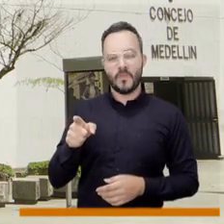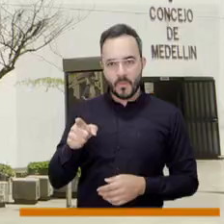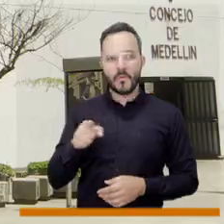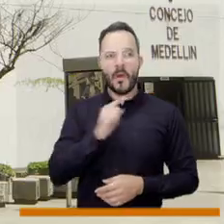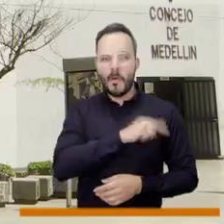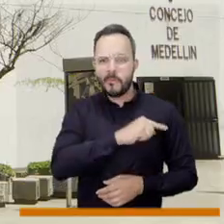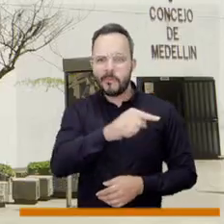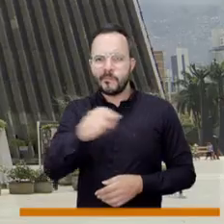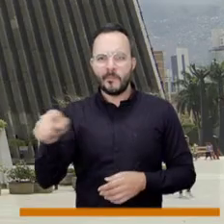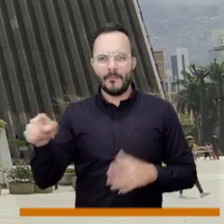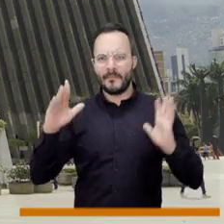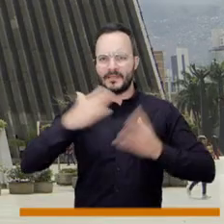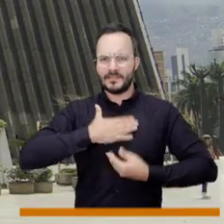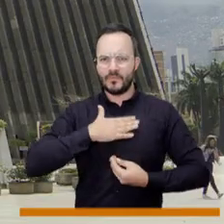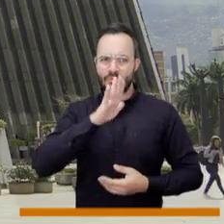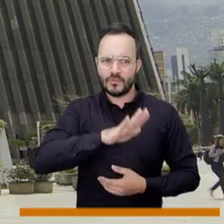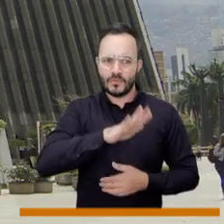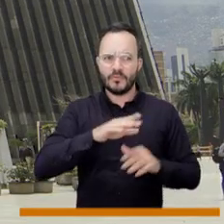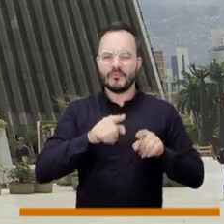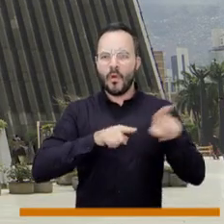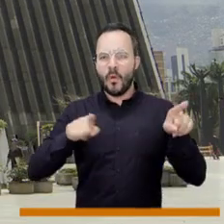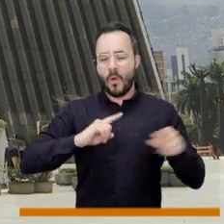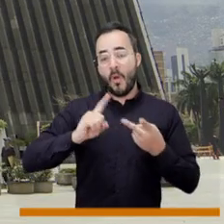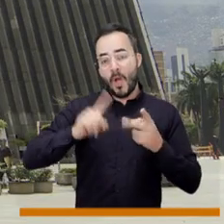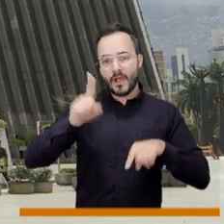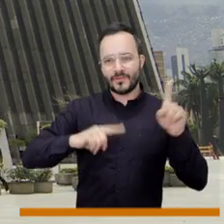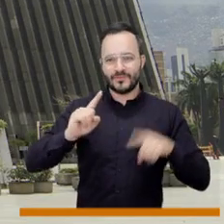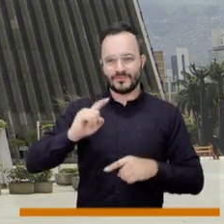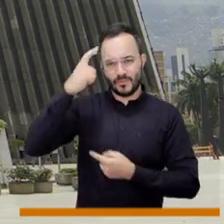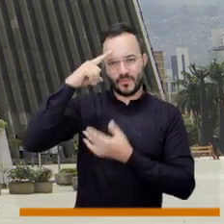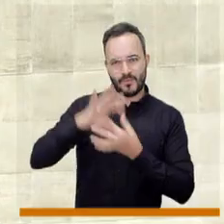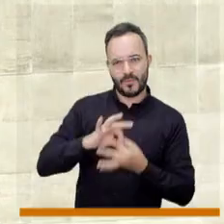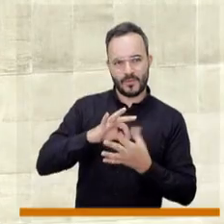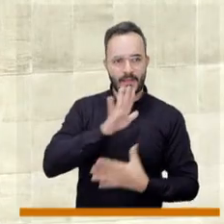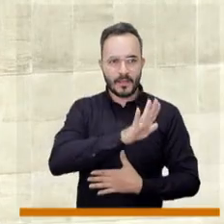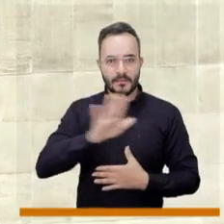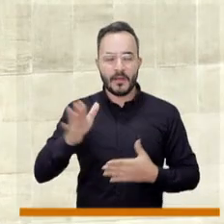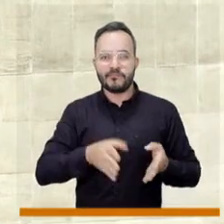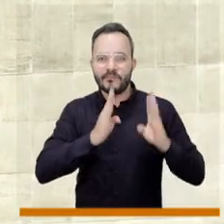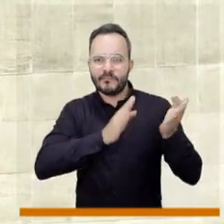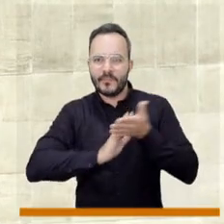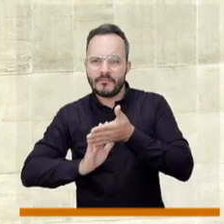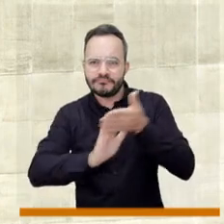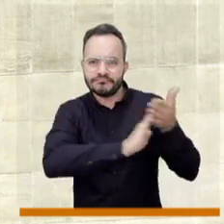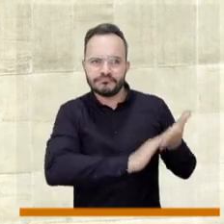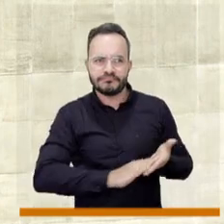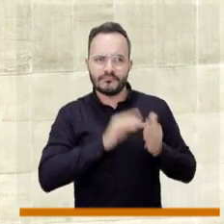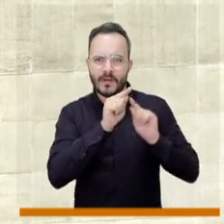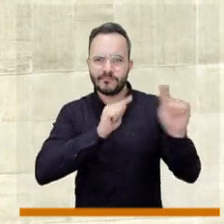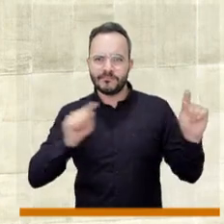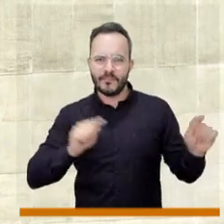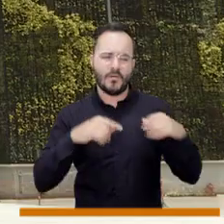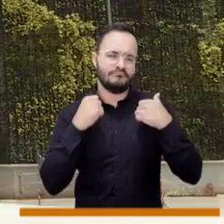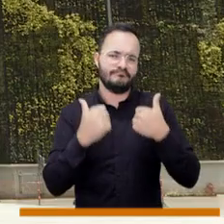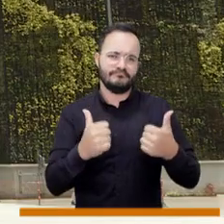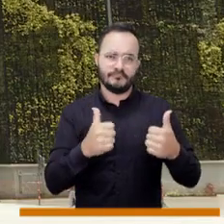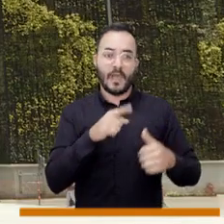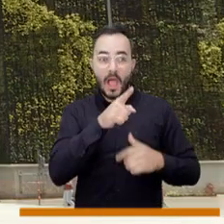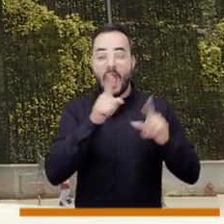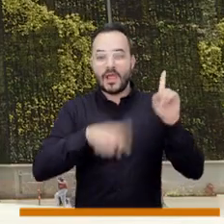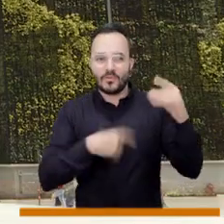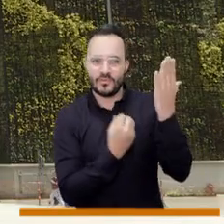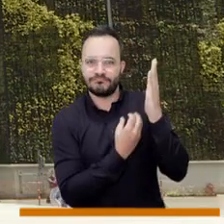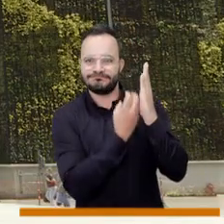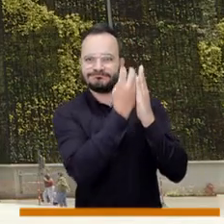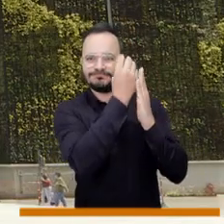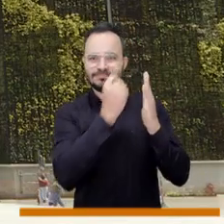la intervención en edificios de interés patrimonial o de función activa pública también han sido embellecidos con grandes jardines